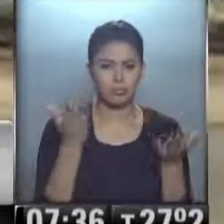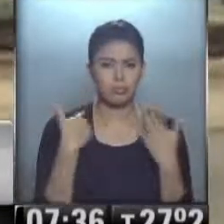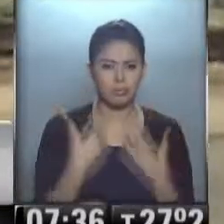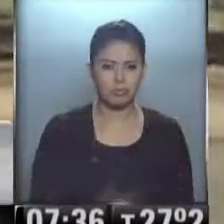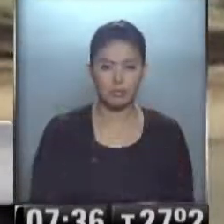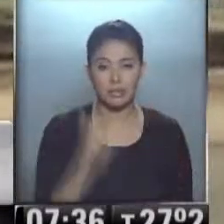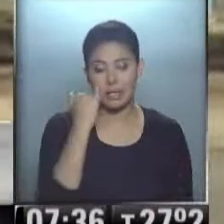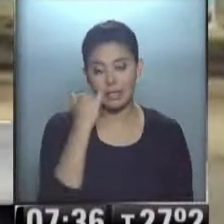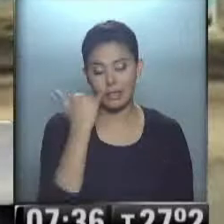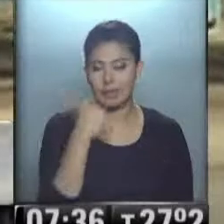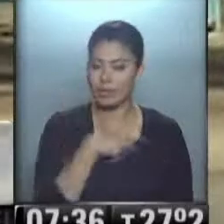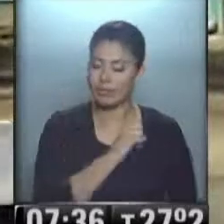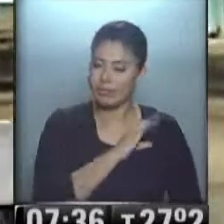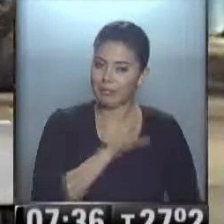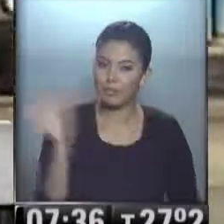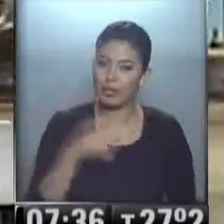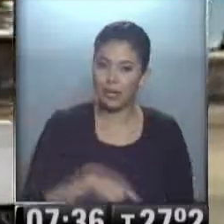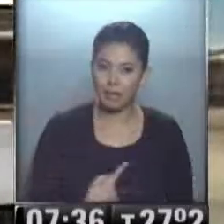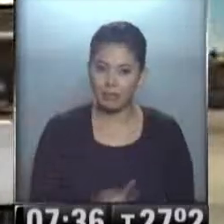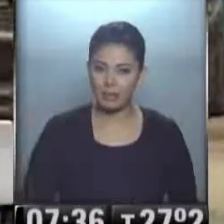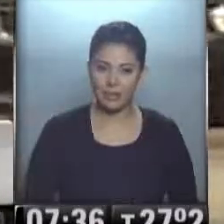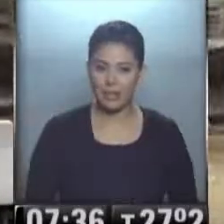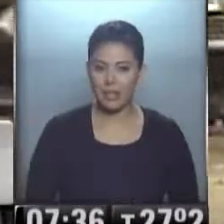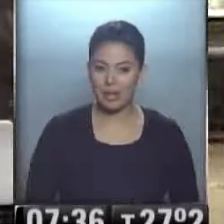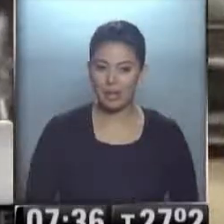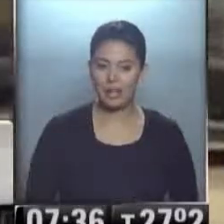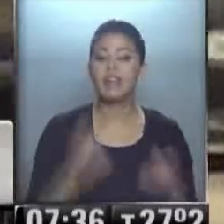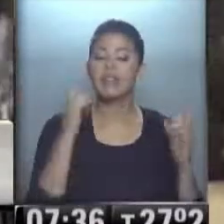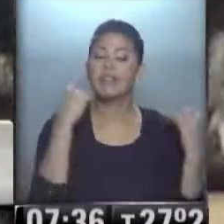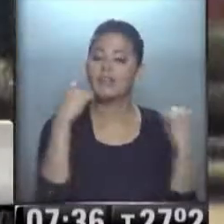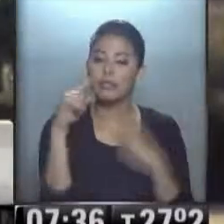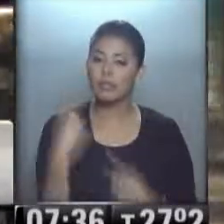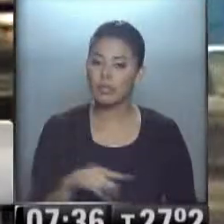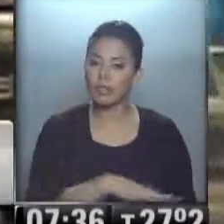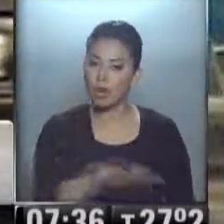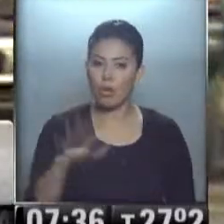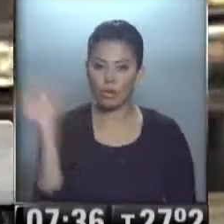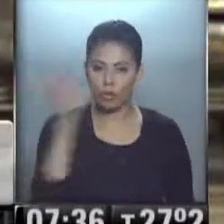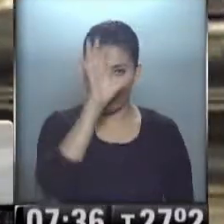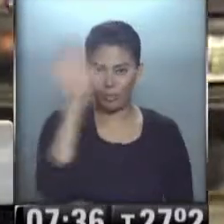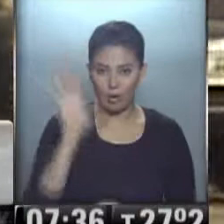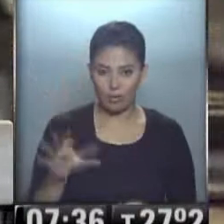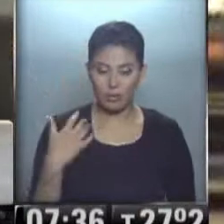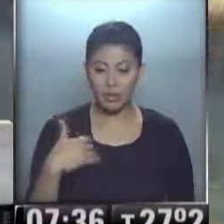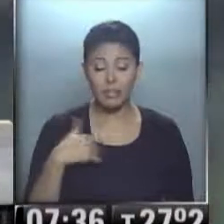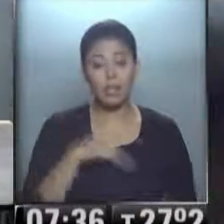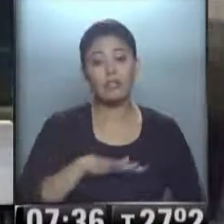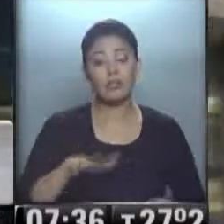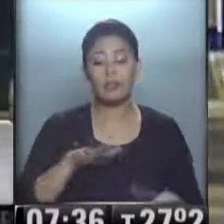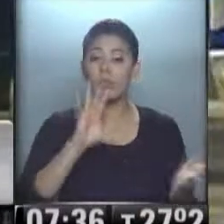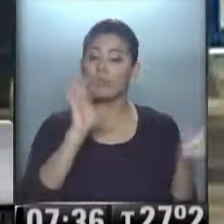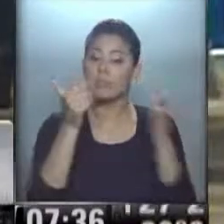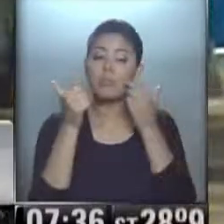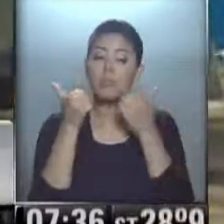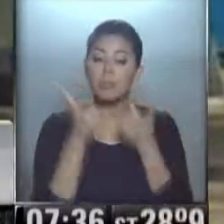bastante mal aquí en la ciudad de buenos aires y en muchas en muchos sectores del país las buenas condiciones climáticas